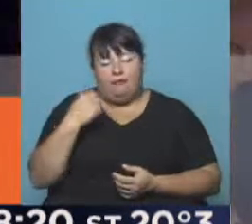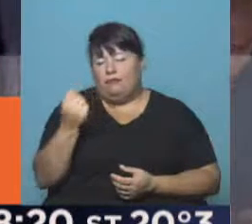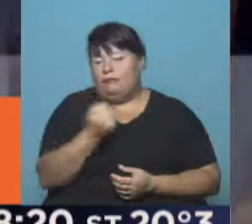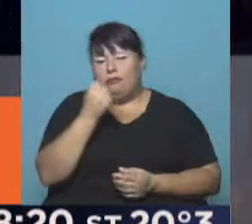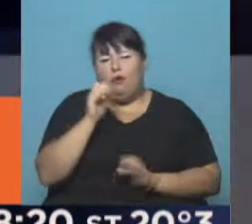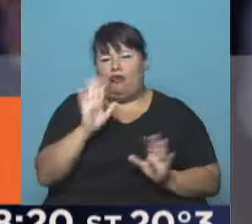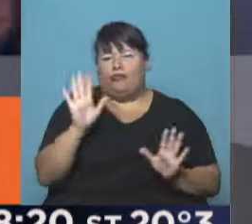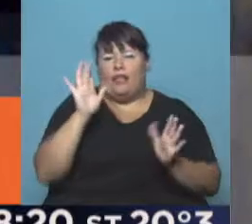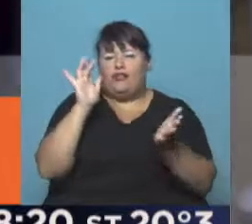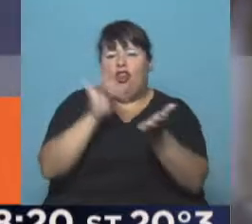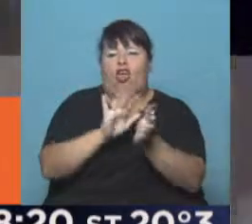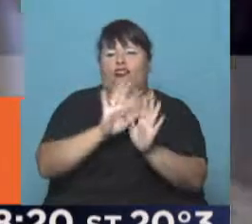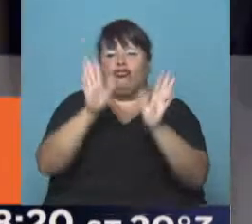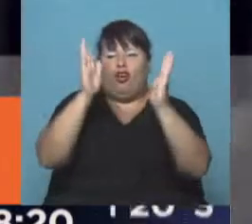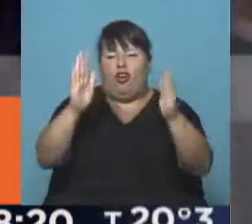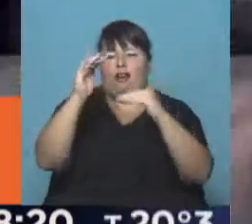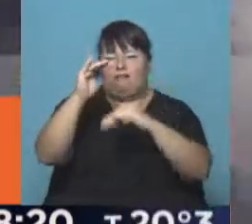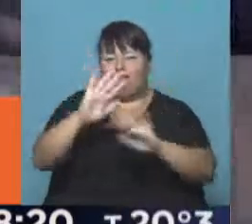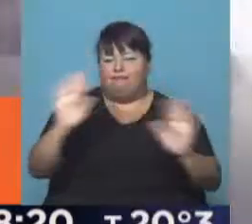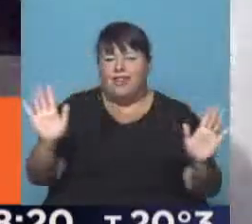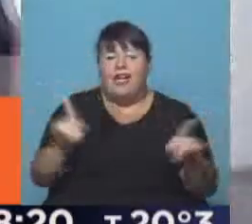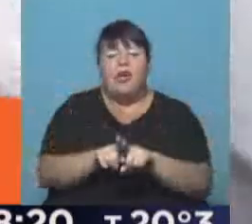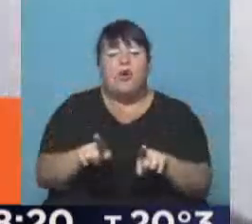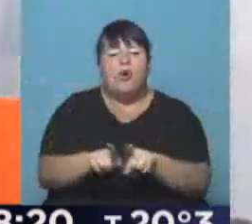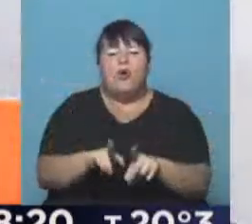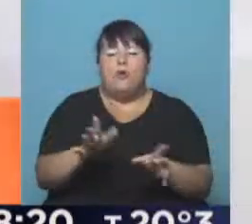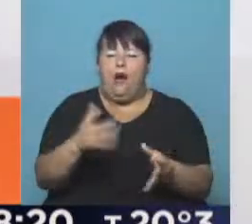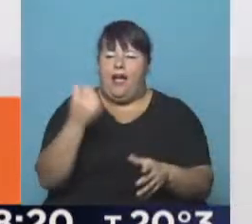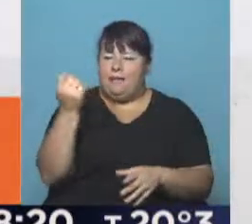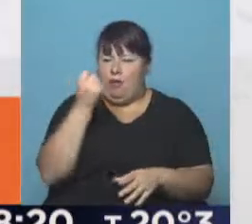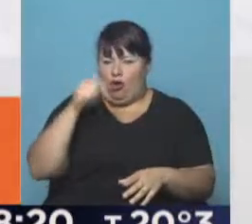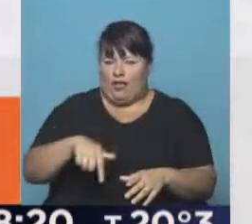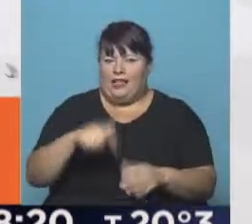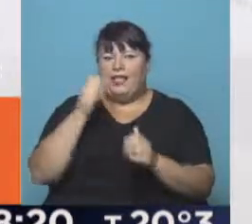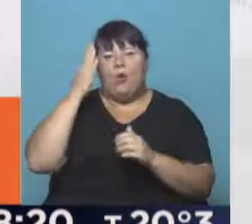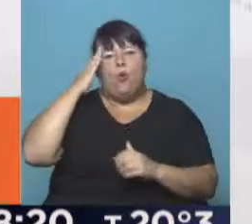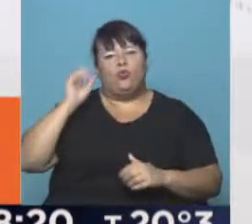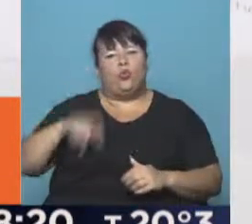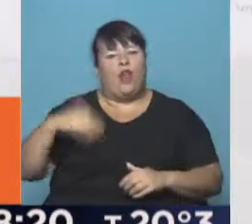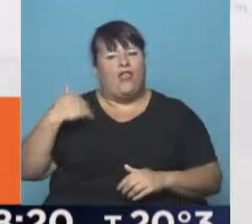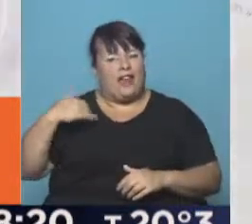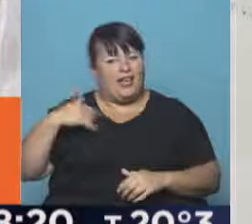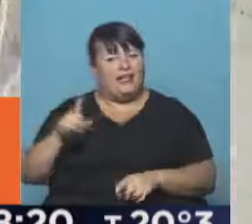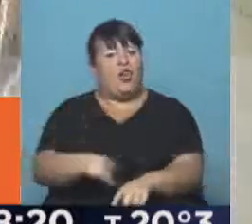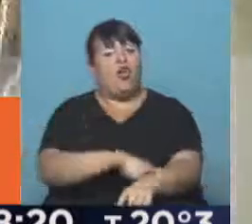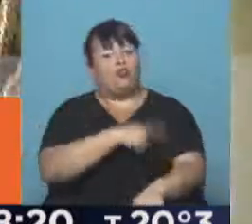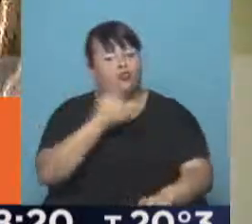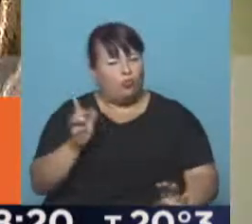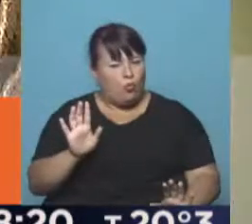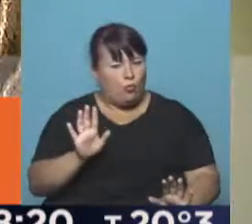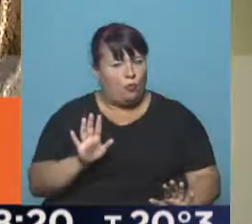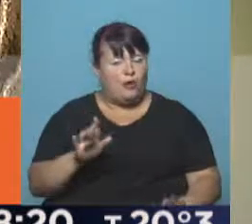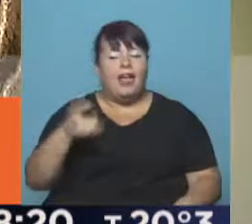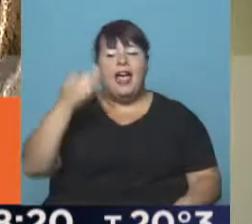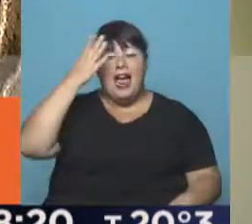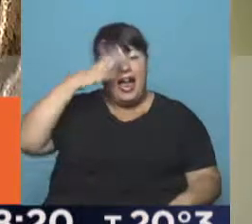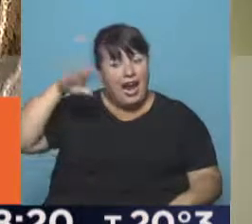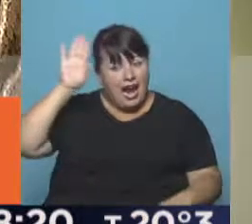intachable, intocable y realmente icónico de lo que es la cultura argentina y la tradición. Creo que el